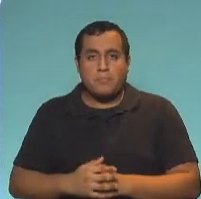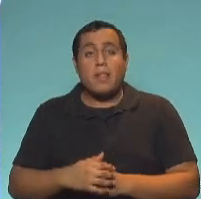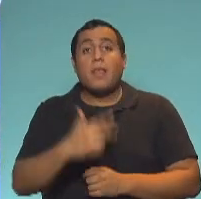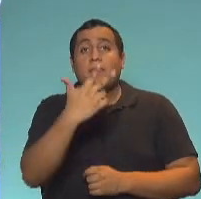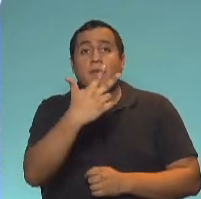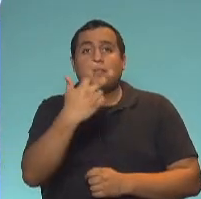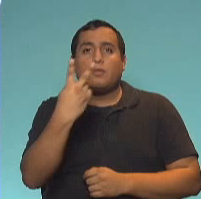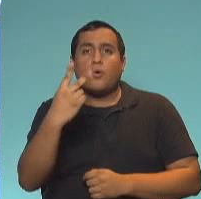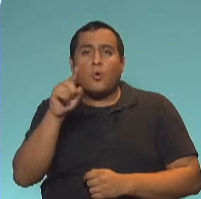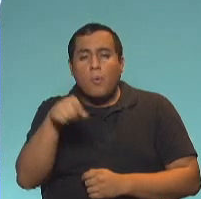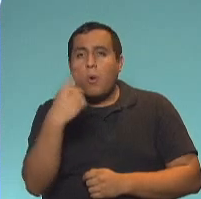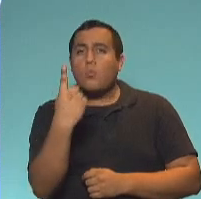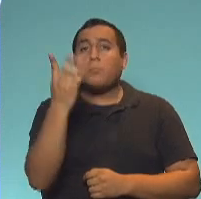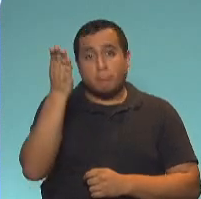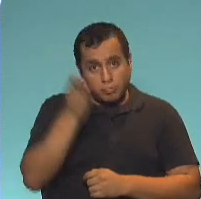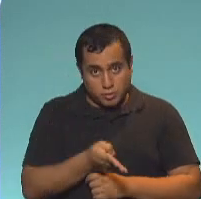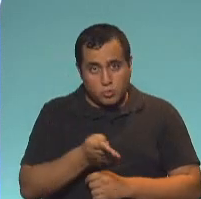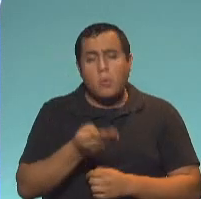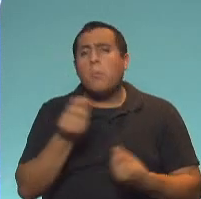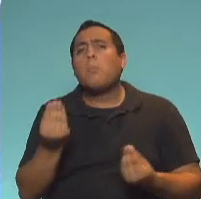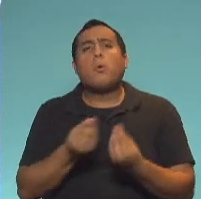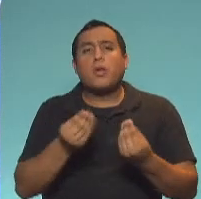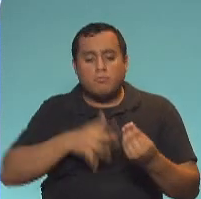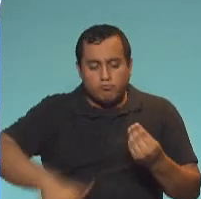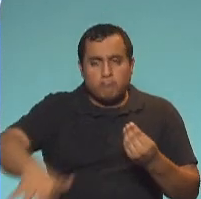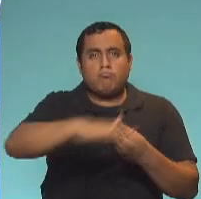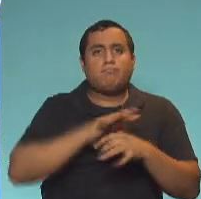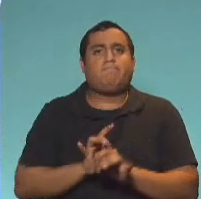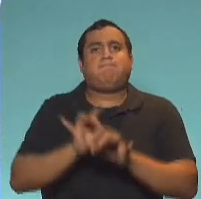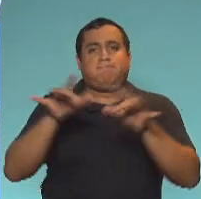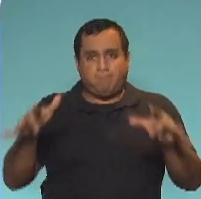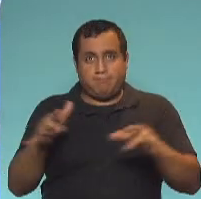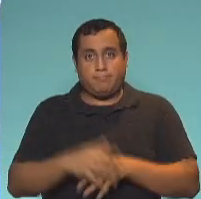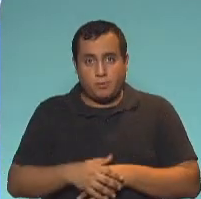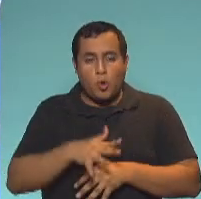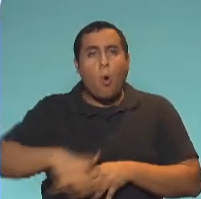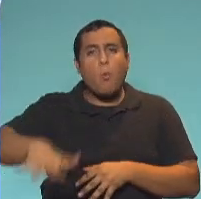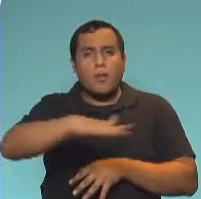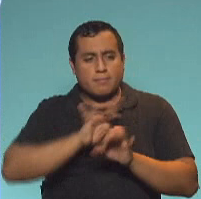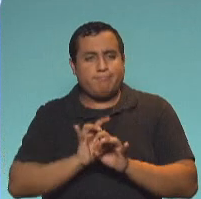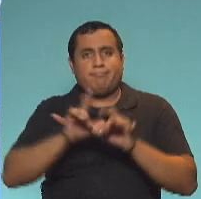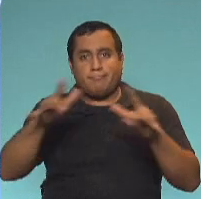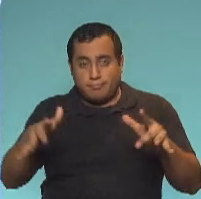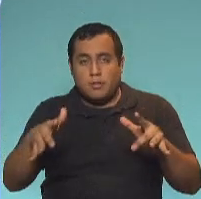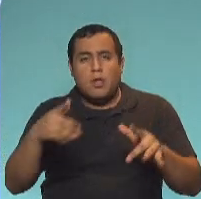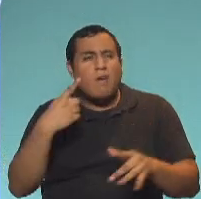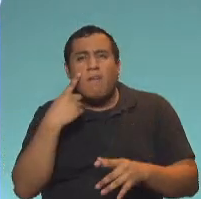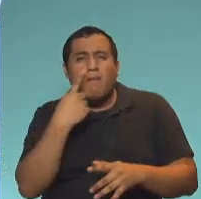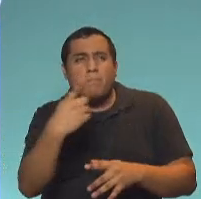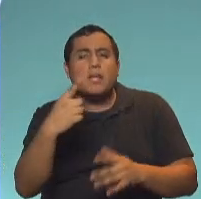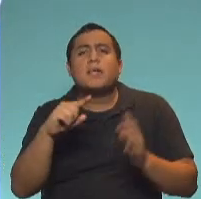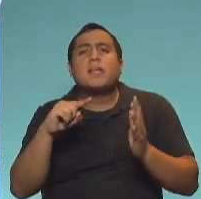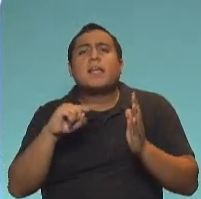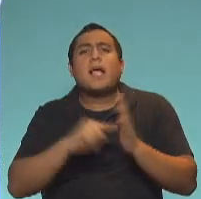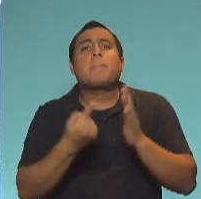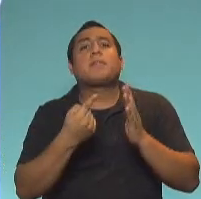32 1% por una transmisión comunitaria esta transmisión comunitaria la observamos en la ciudad autónoma de